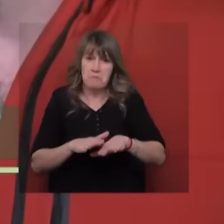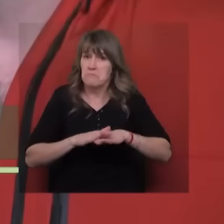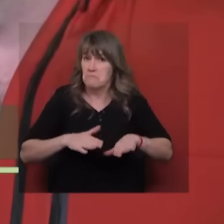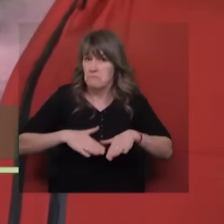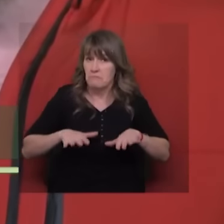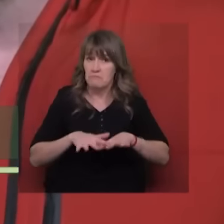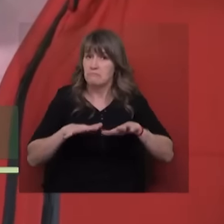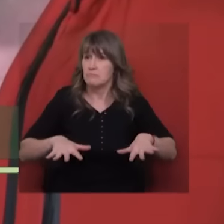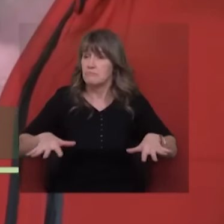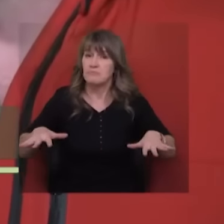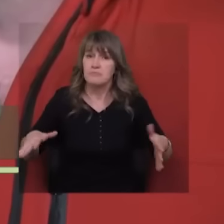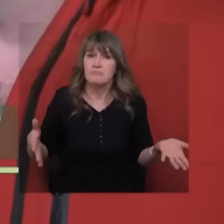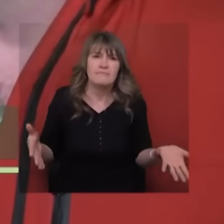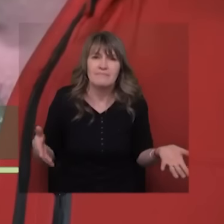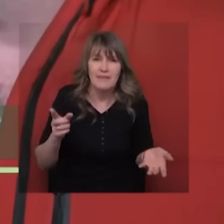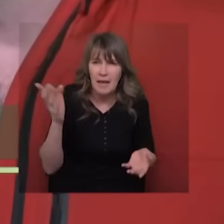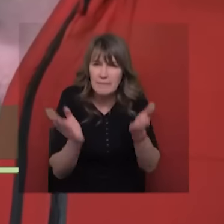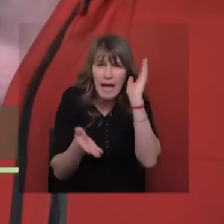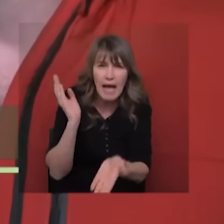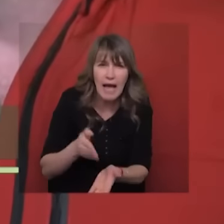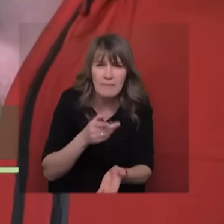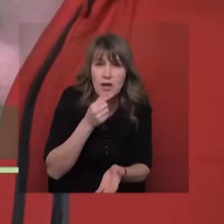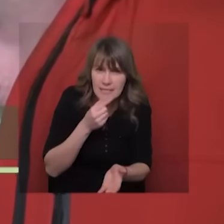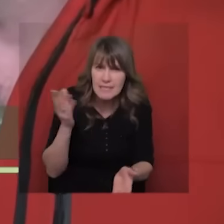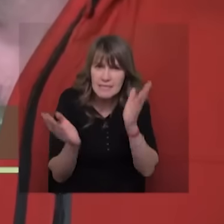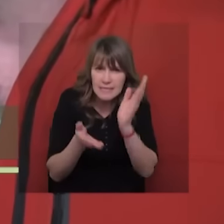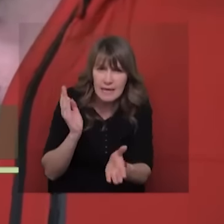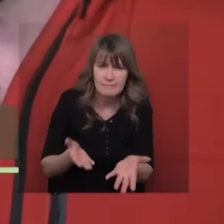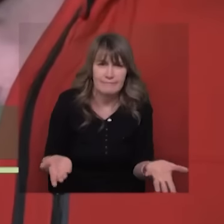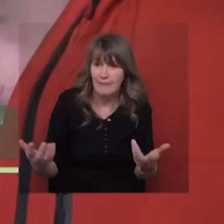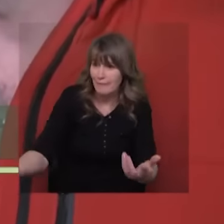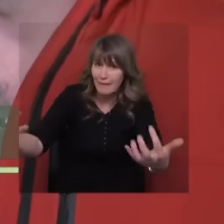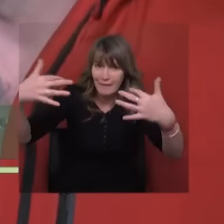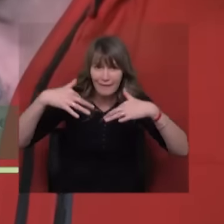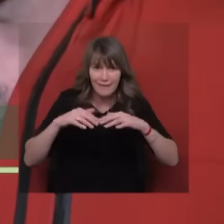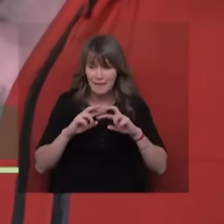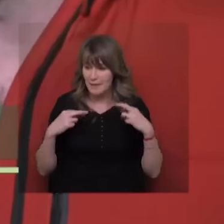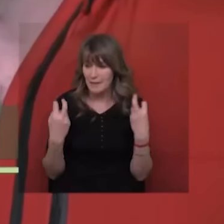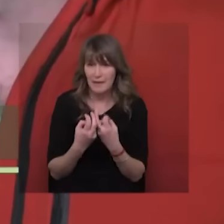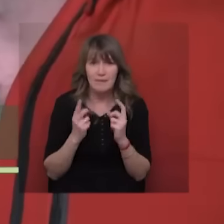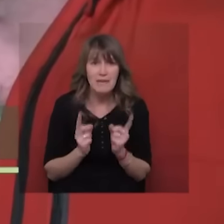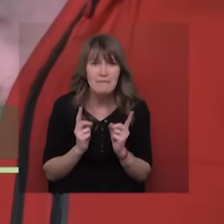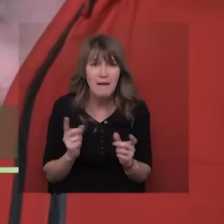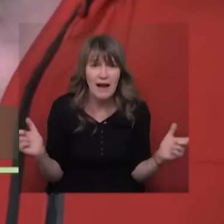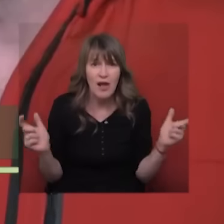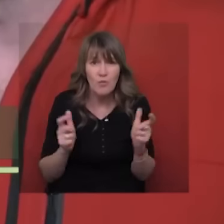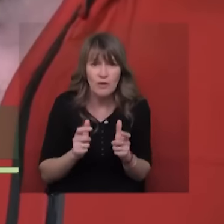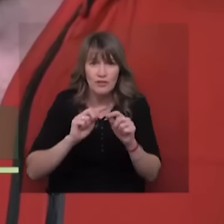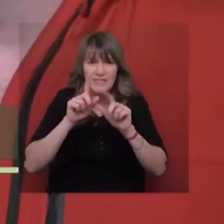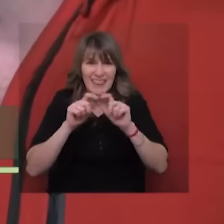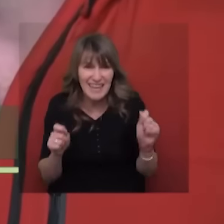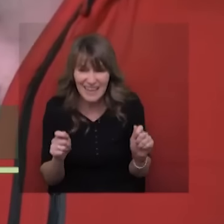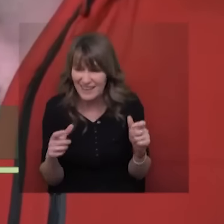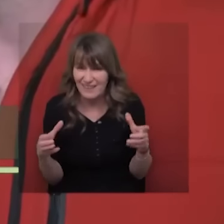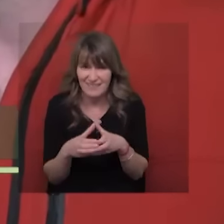trabajadores no es compatible con luego compartir y sentarnos en la misma sala y en la misma mesa como como